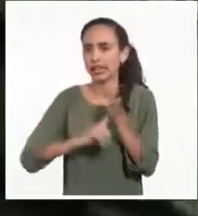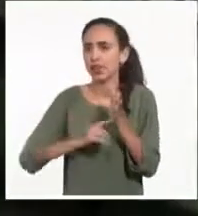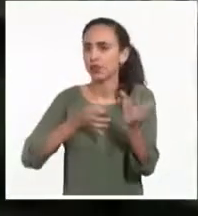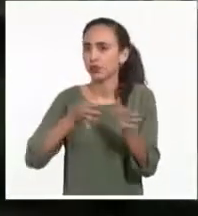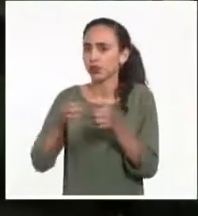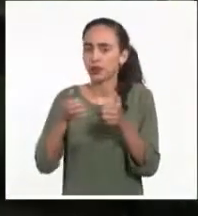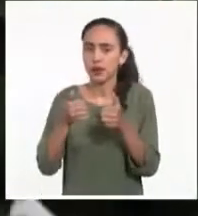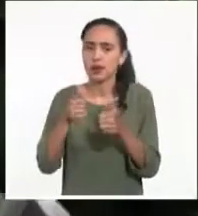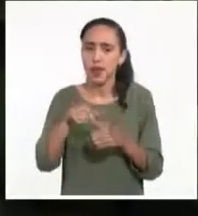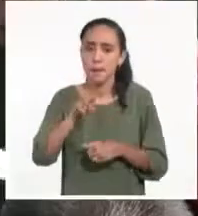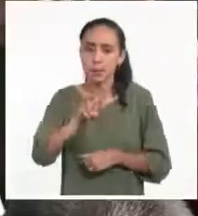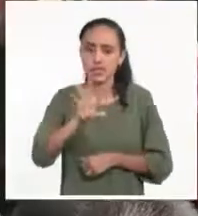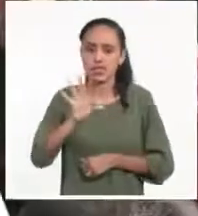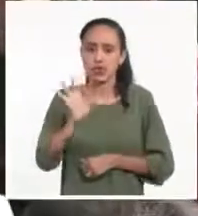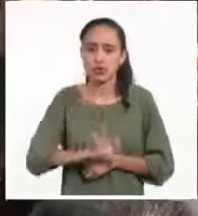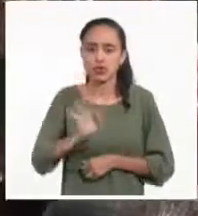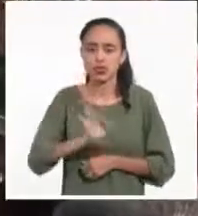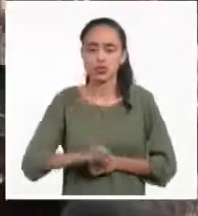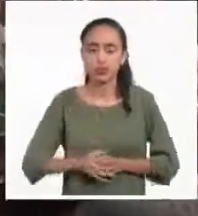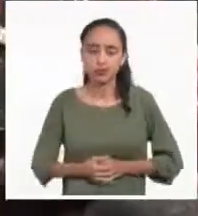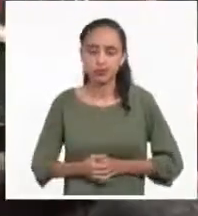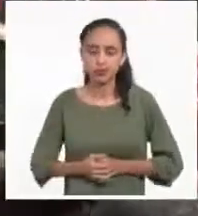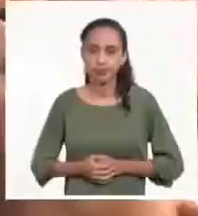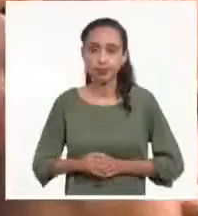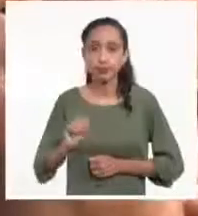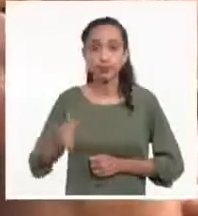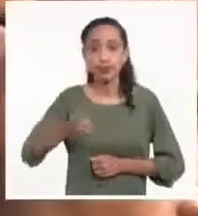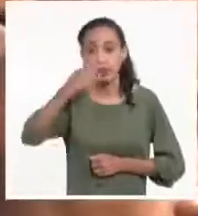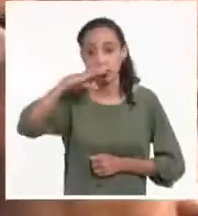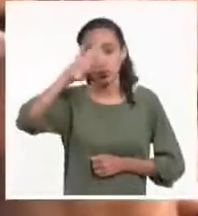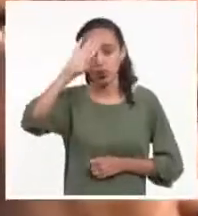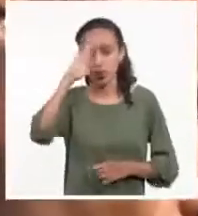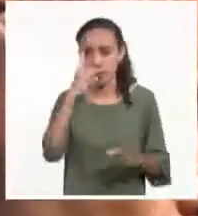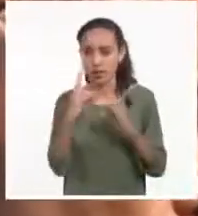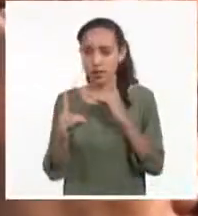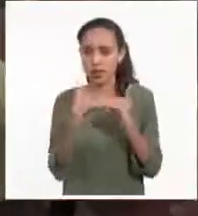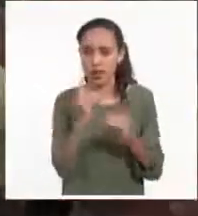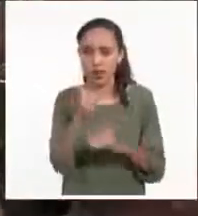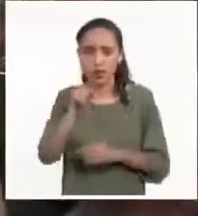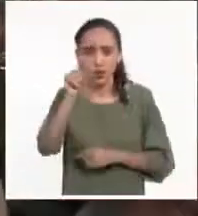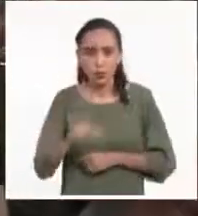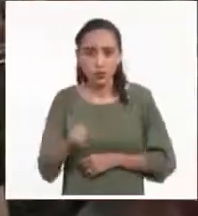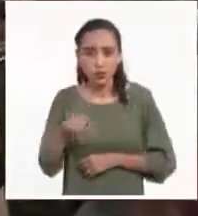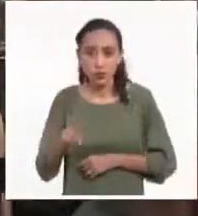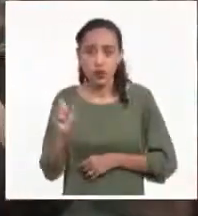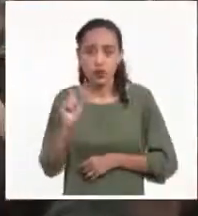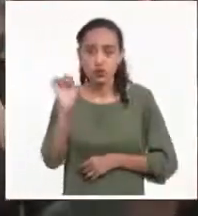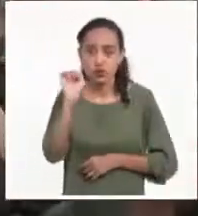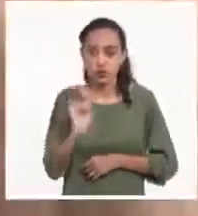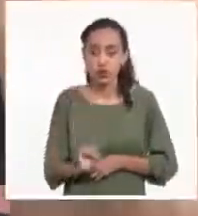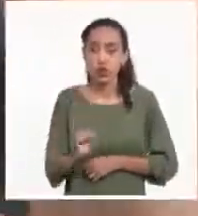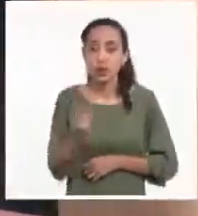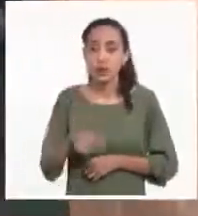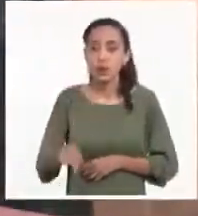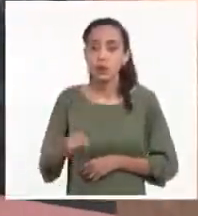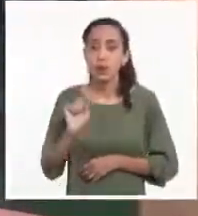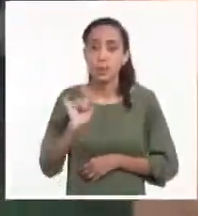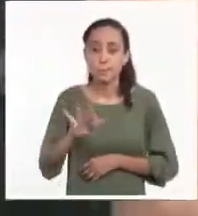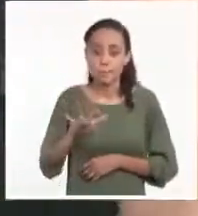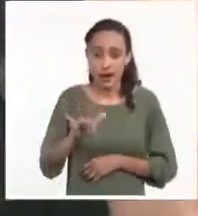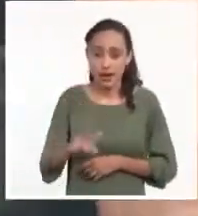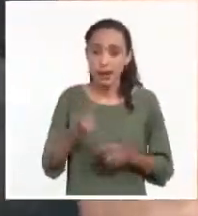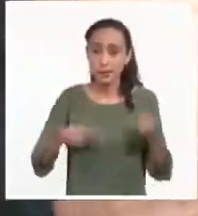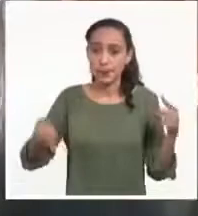al 25%. El mandatario cubano dialogó con los consolareños en el parque principal y luego en el